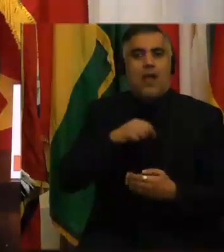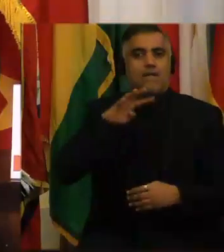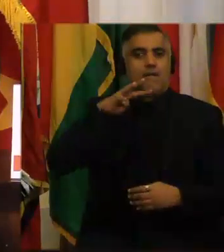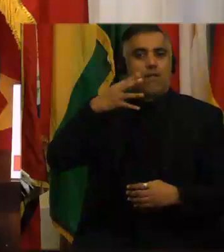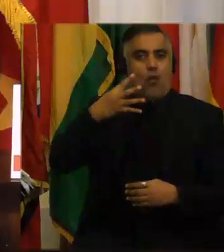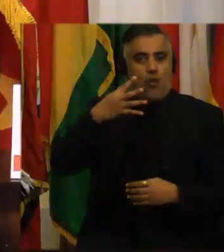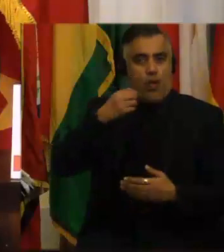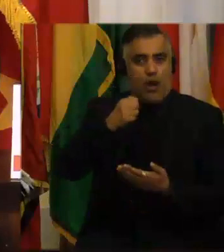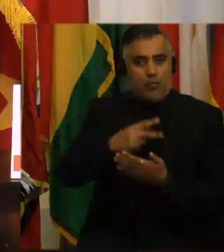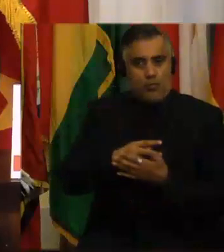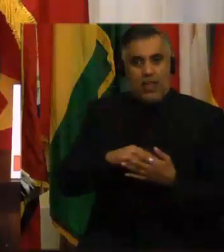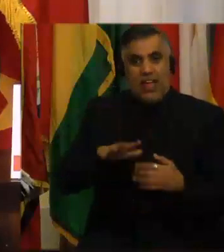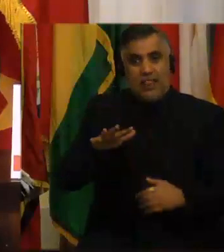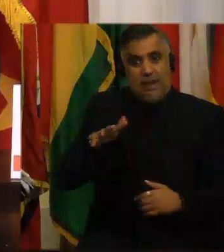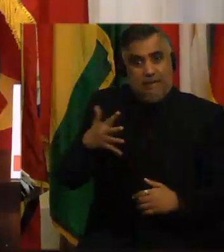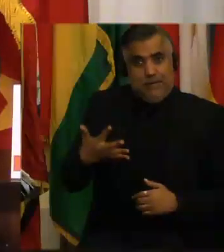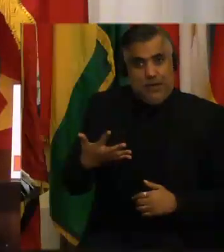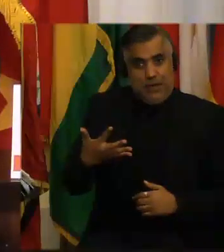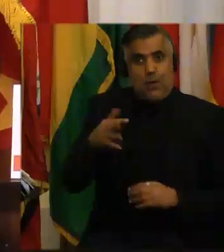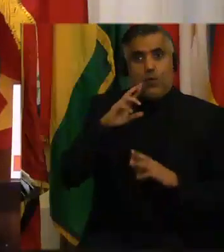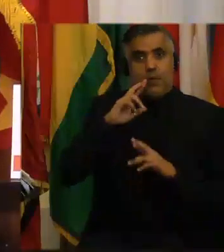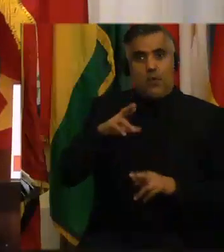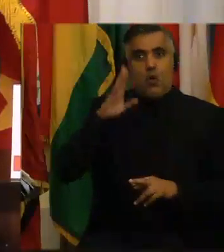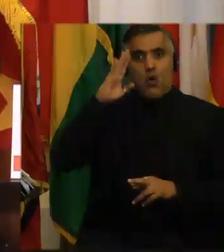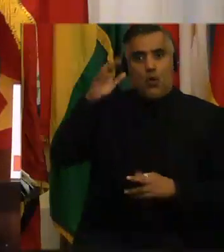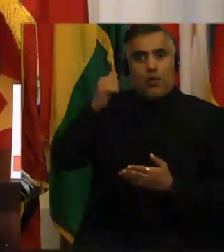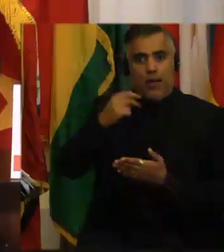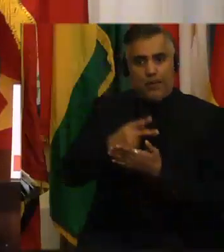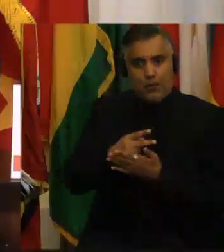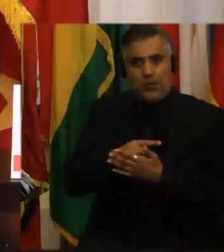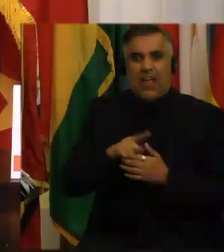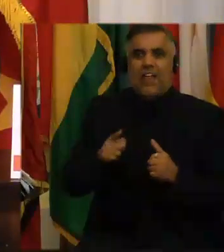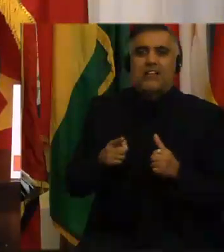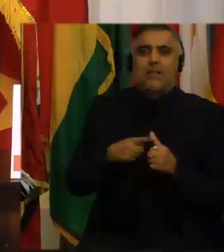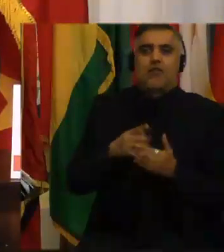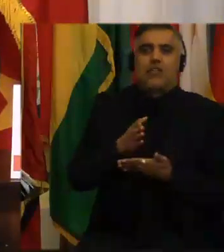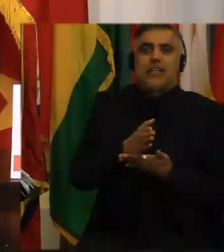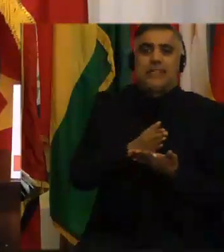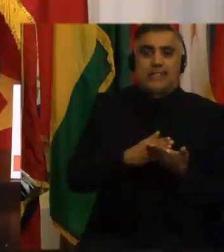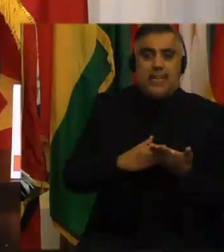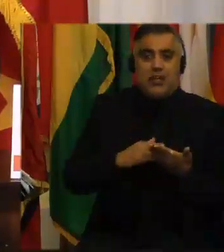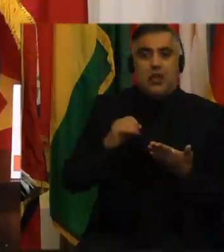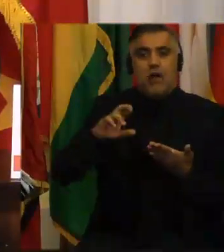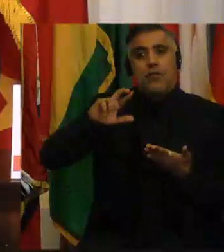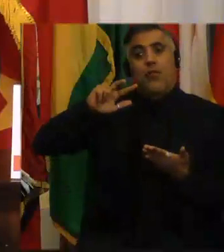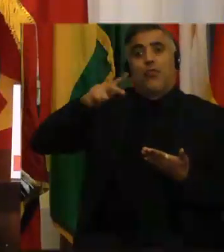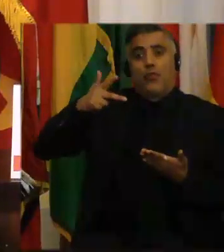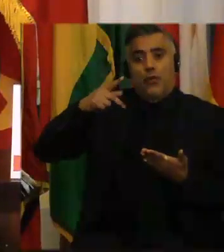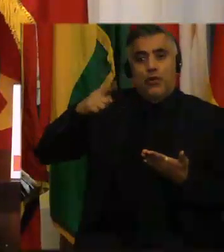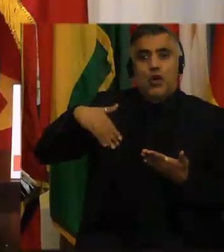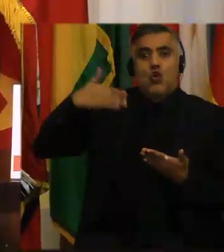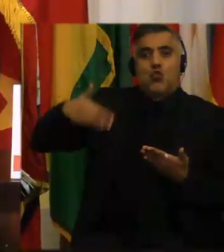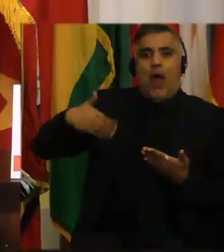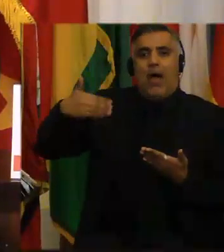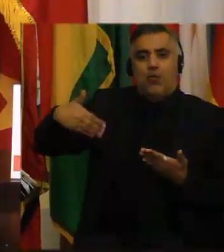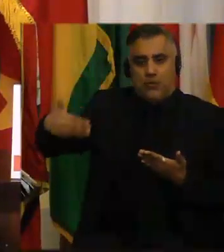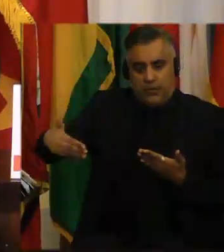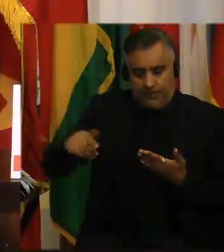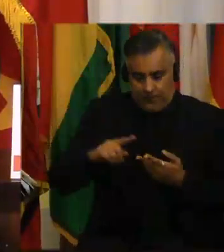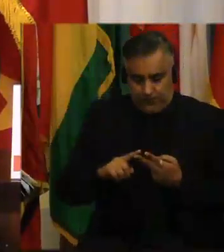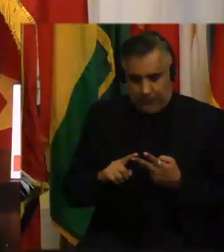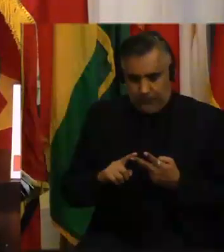en proceso de aprobación, que es el de la primera etapa de la tercera ronda de evaluación. Además de eso, el comité